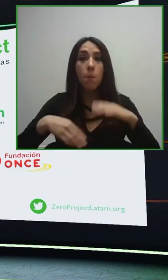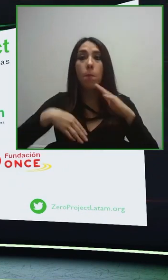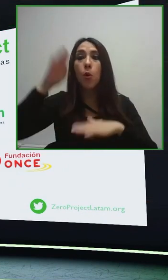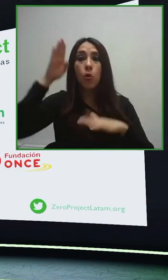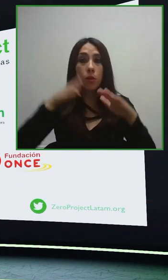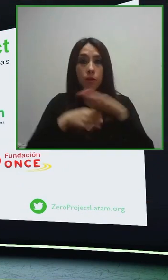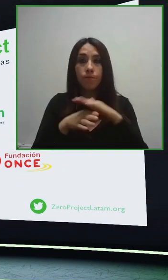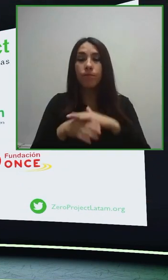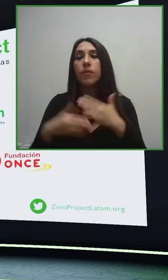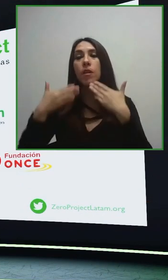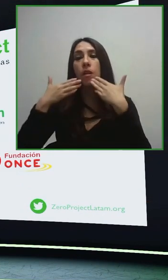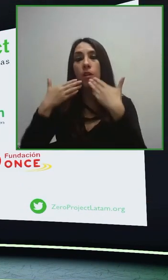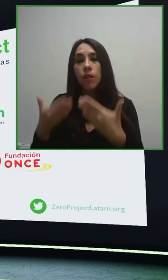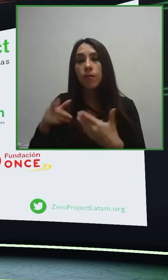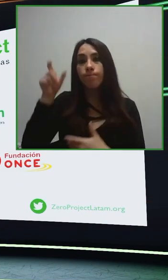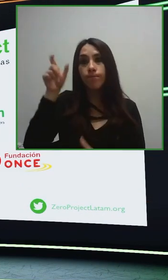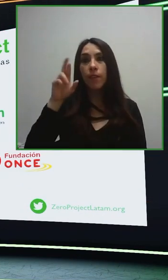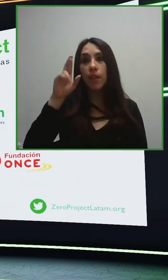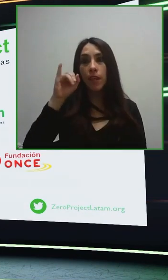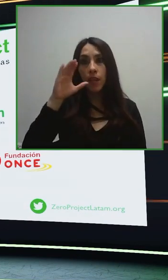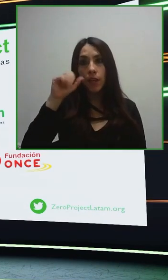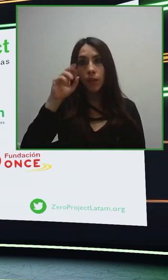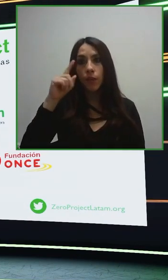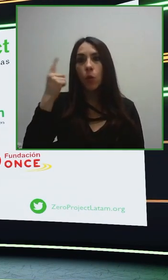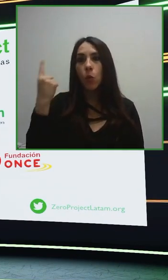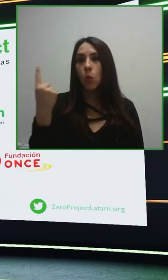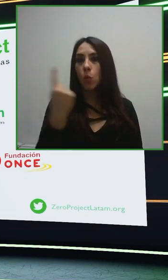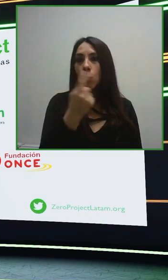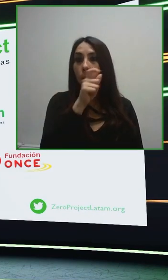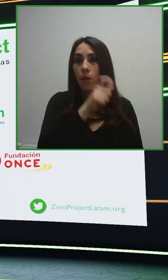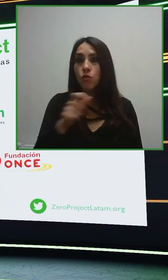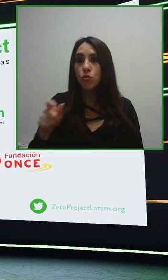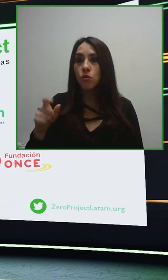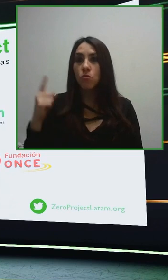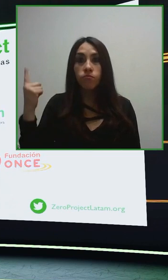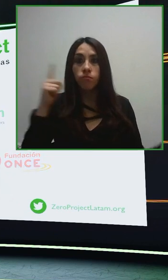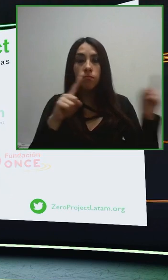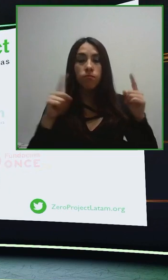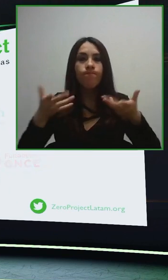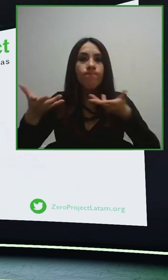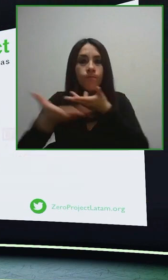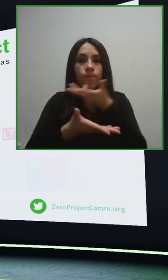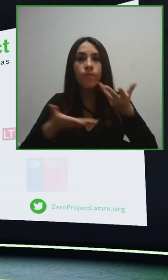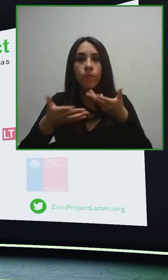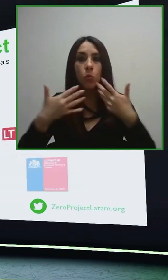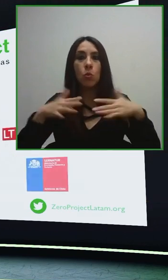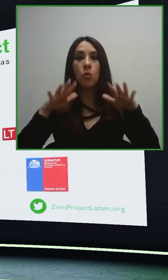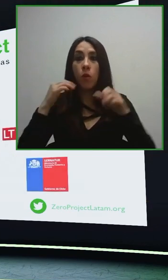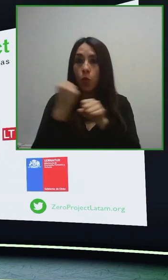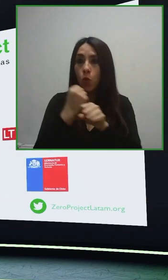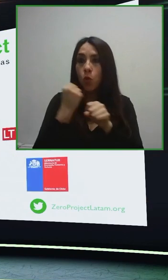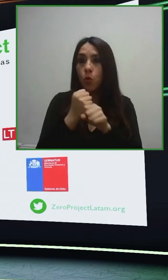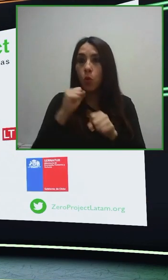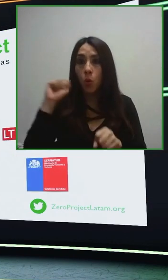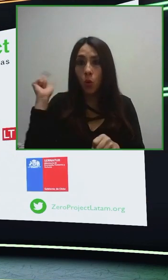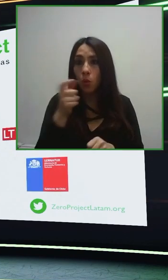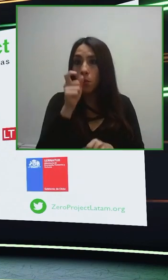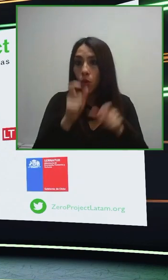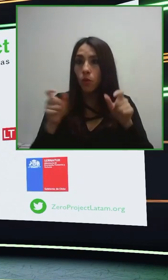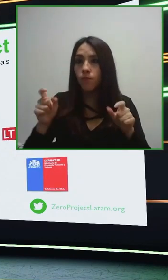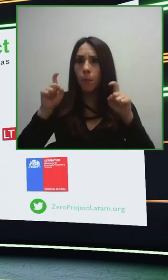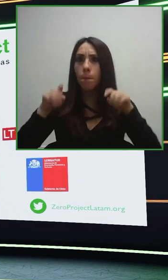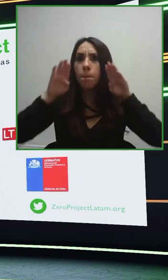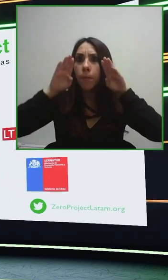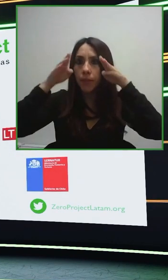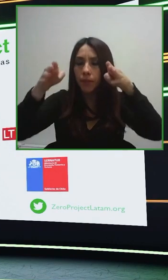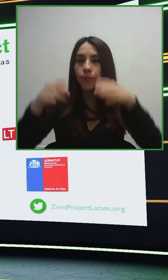por compartir este increíble trabajo con toda la audiencia el día de hoy. Esta sesión nos demuestra, al igual que la anterior, cómo